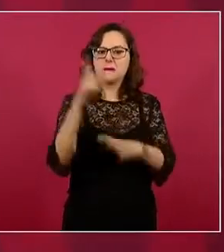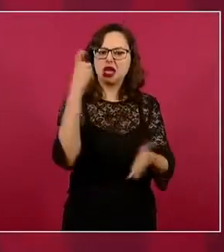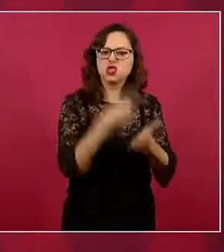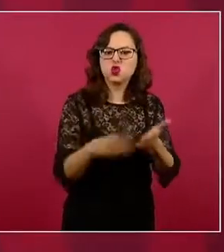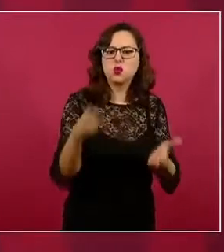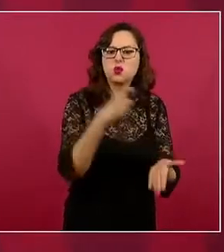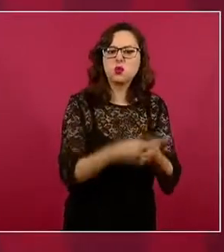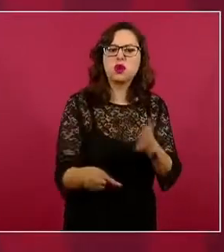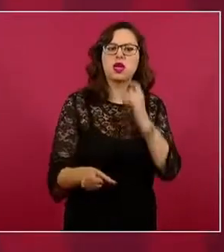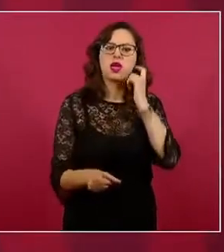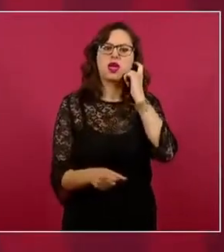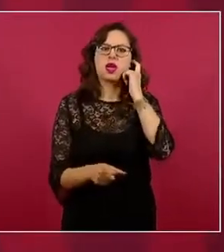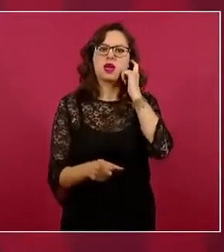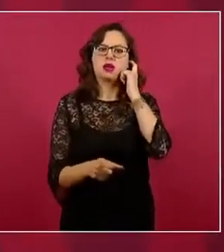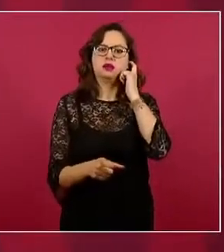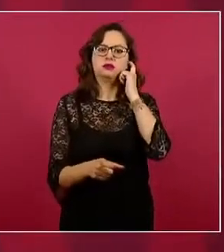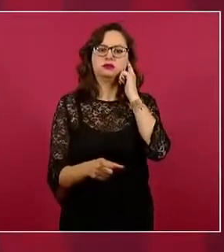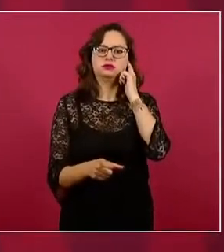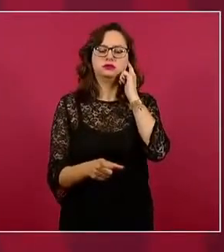en donde